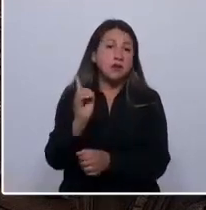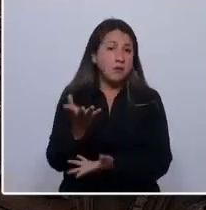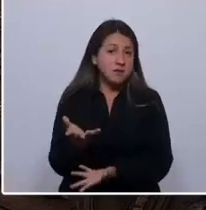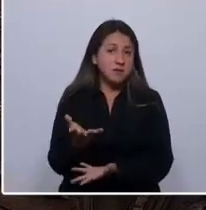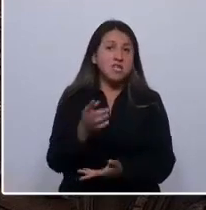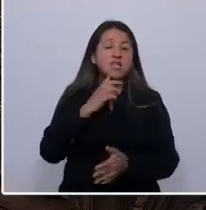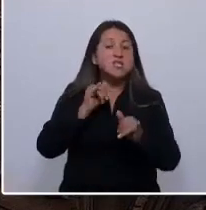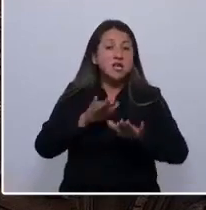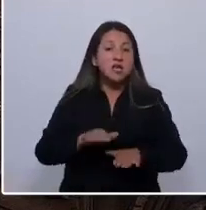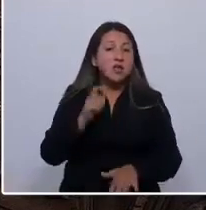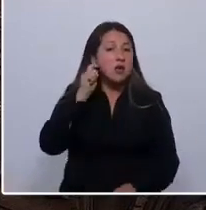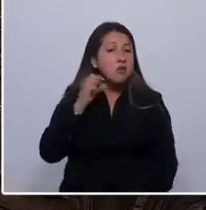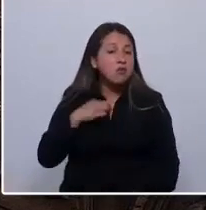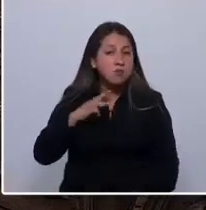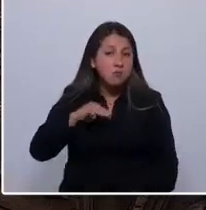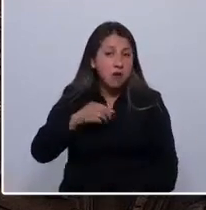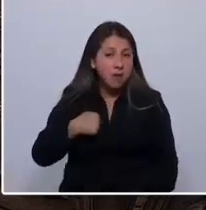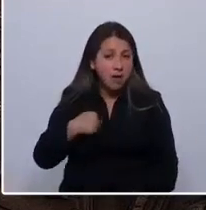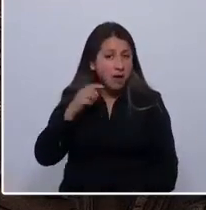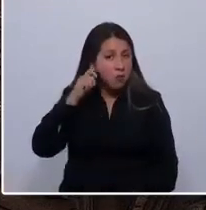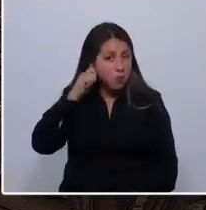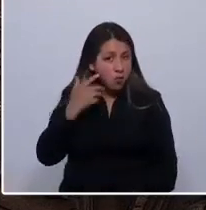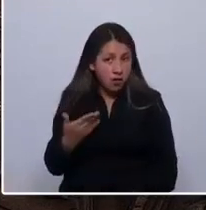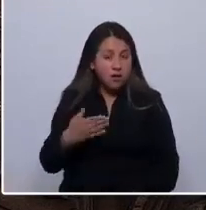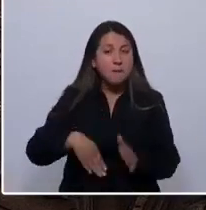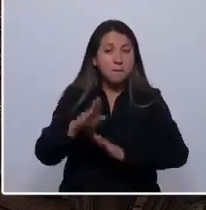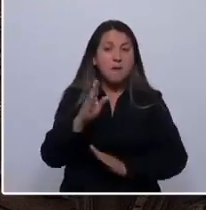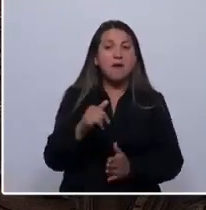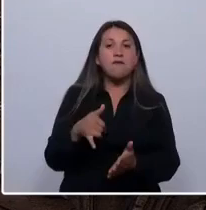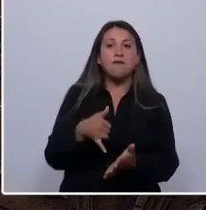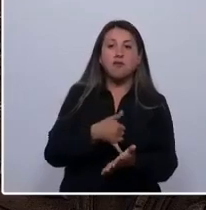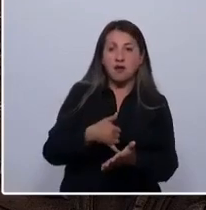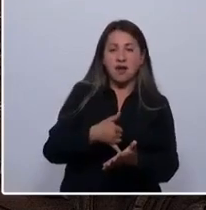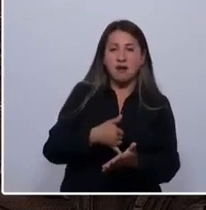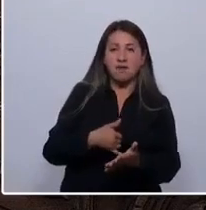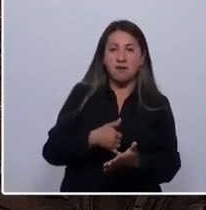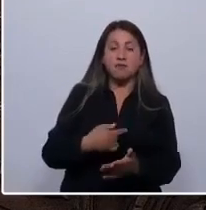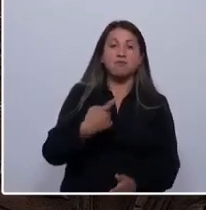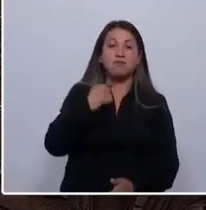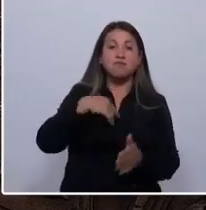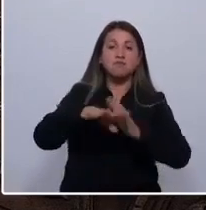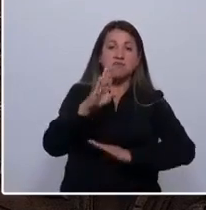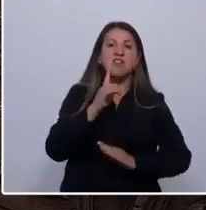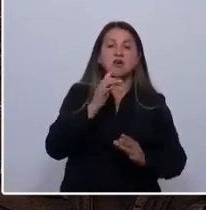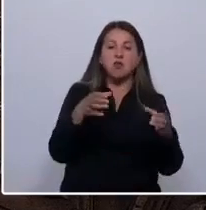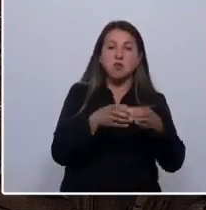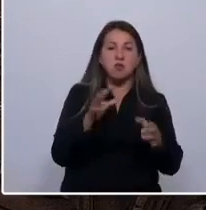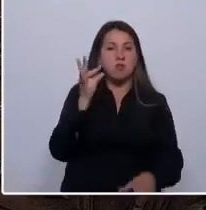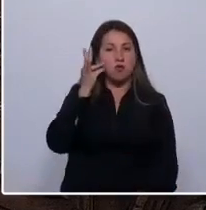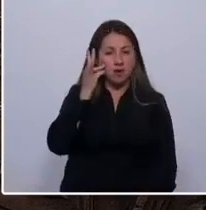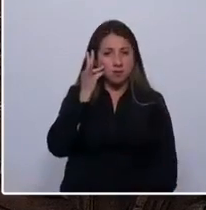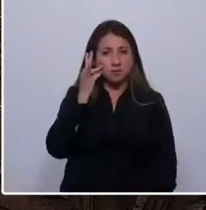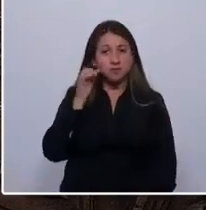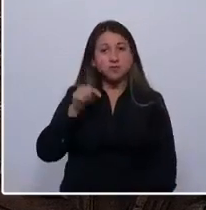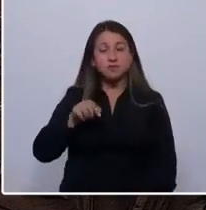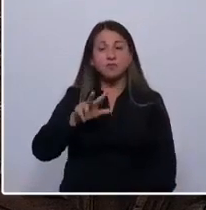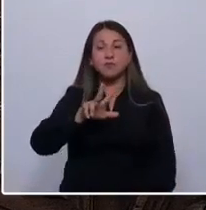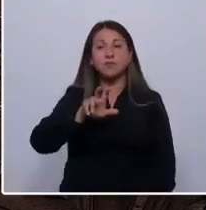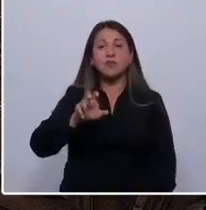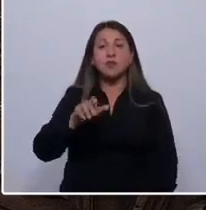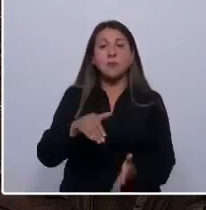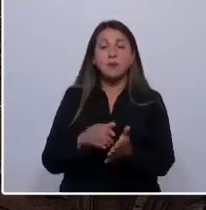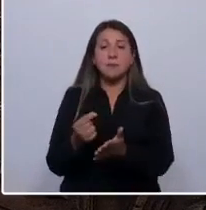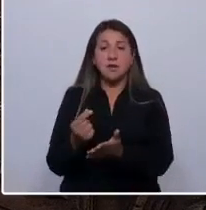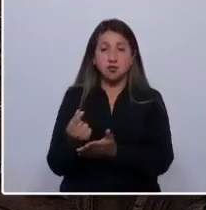discapacidad. Y como siempre, son las más vulnerables quienes más pierden. La media de la jubilación en Chile es de 800 mil